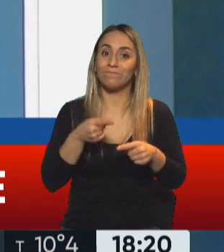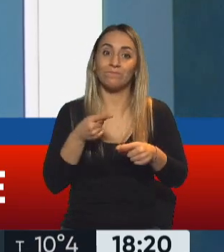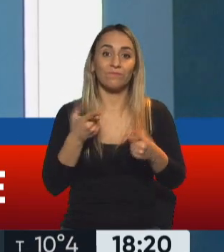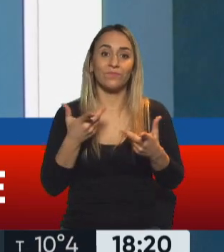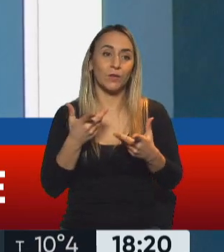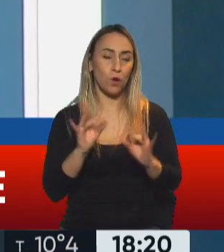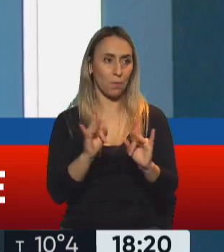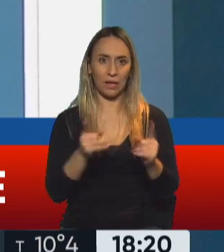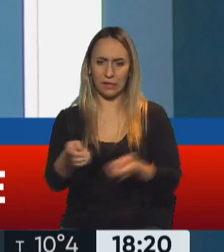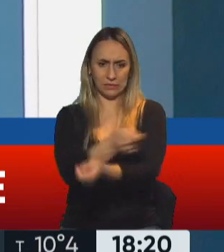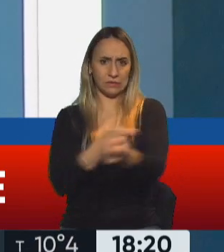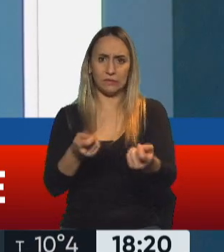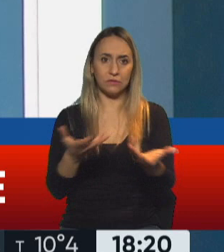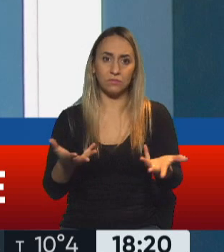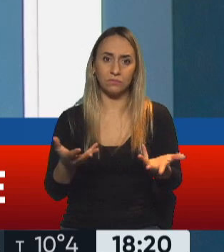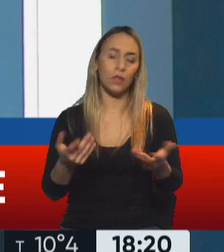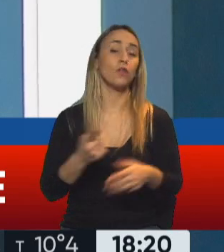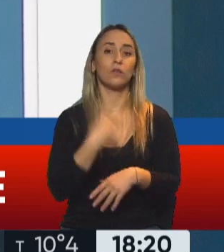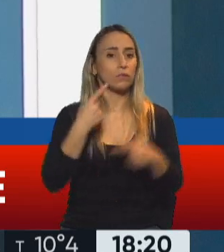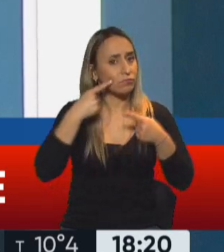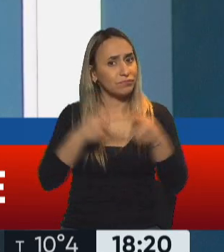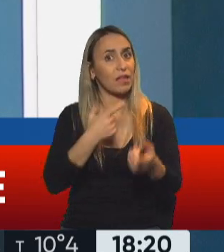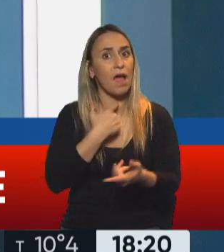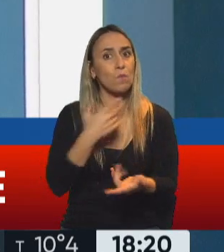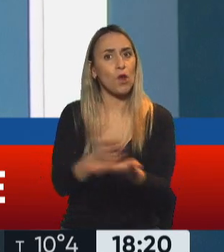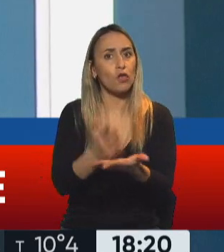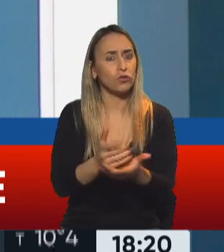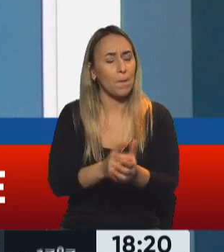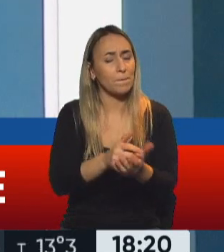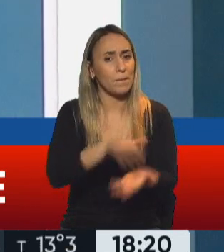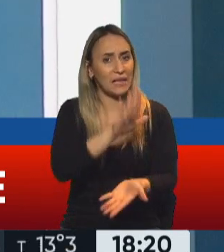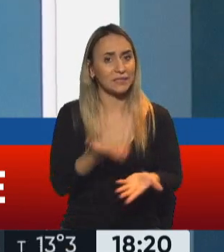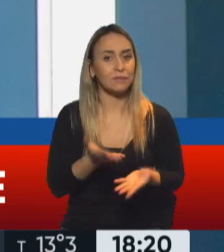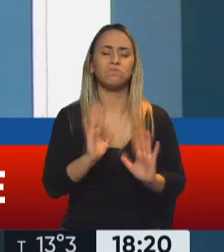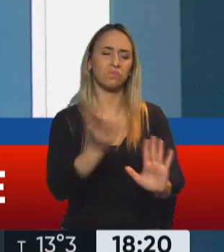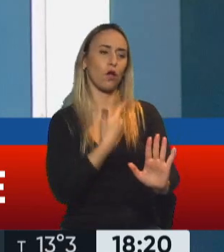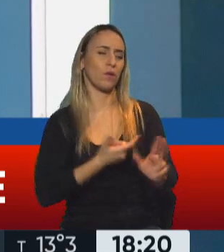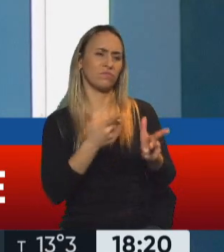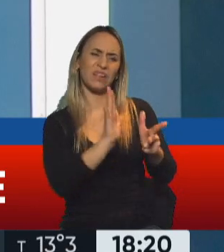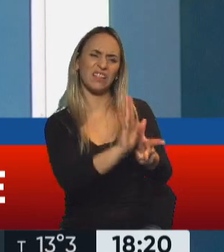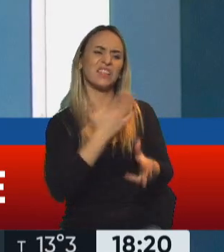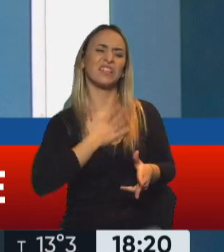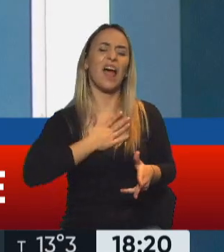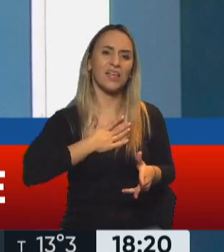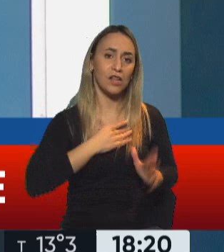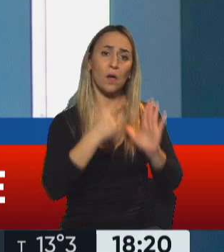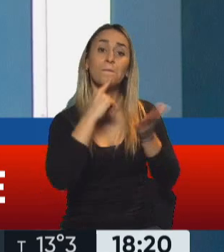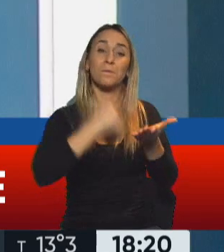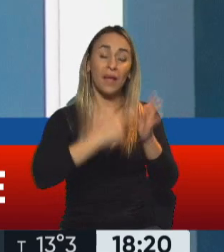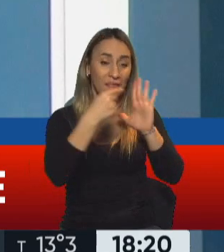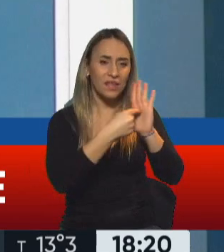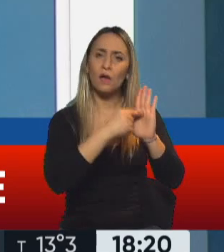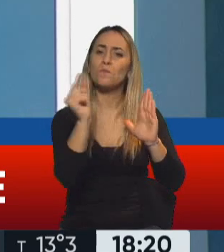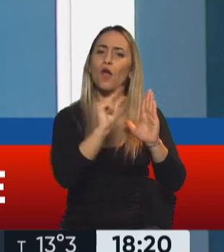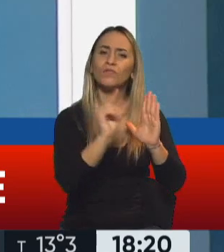de trabajar. Nosotros lo que queremos es aumentar la producción. El gobierno, por otro lado, dice, tranquilos, es una medida temporal, no se trata